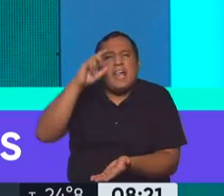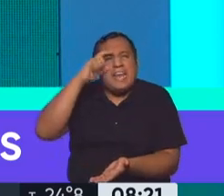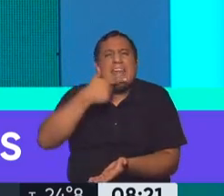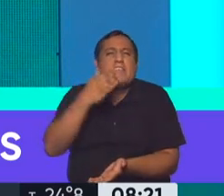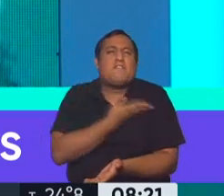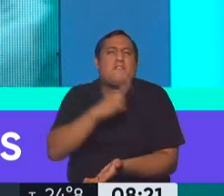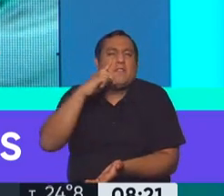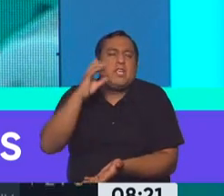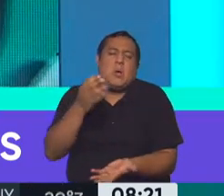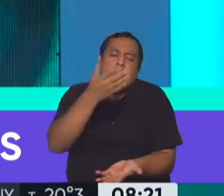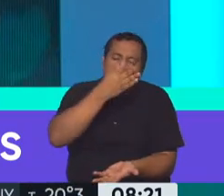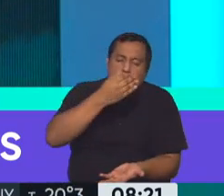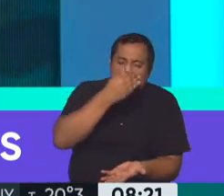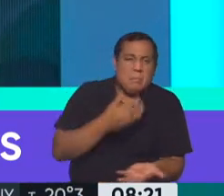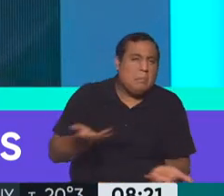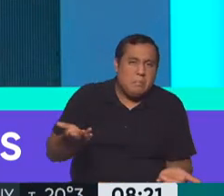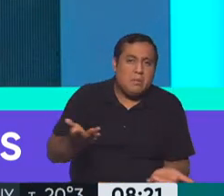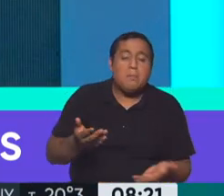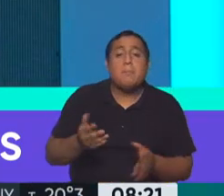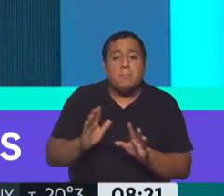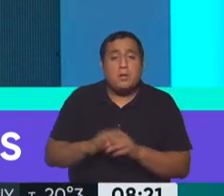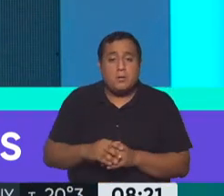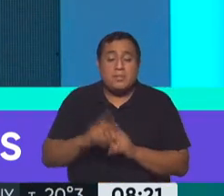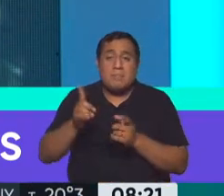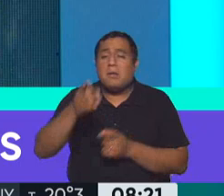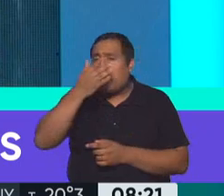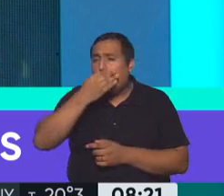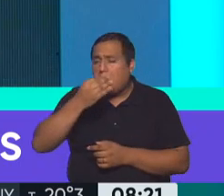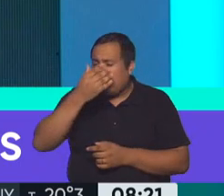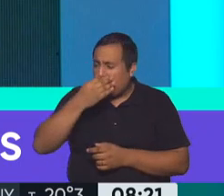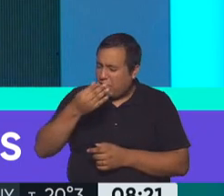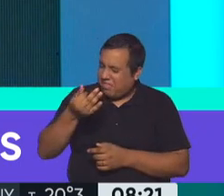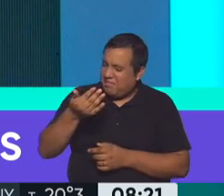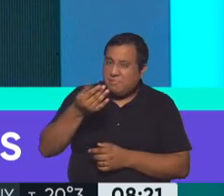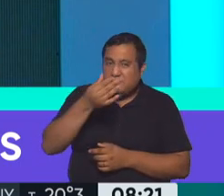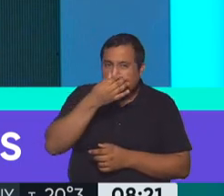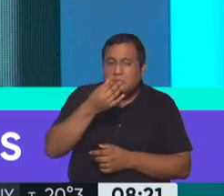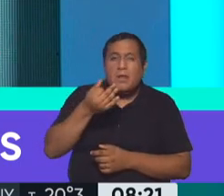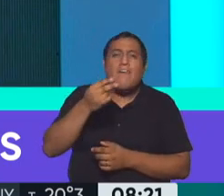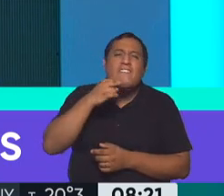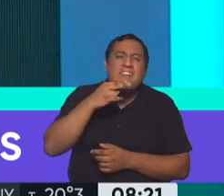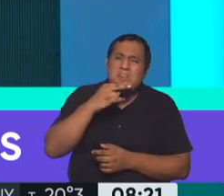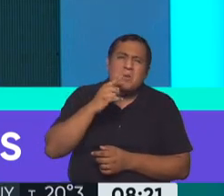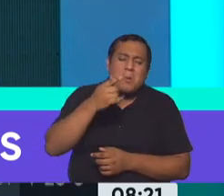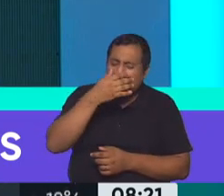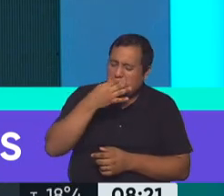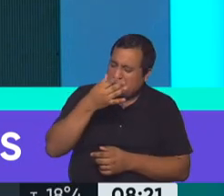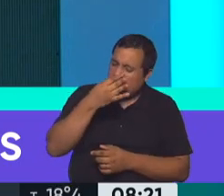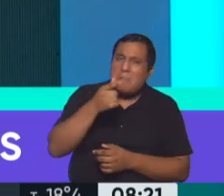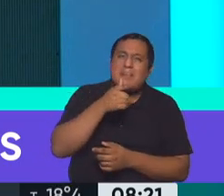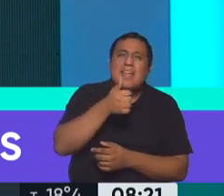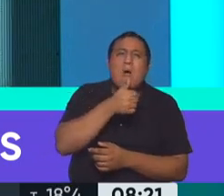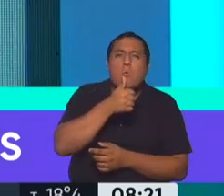le empieza a salir mocos y a por Ari sabes es algo muy muy líquido transparente no es el moco característico pero esa tener rinorrea